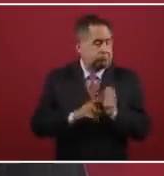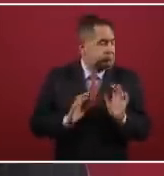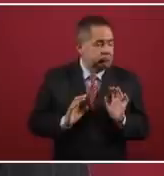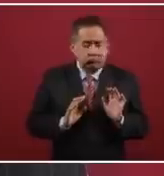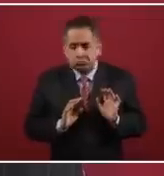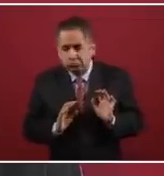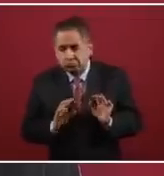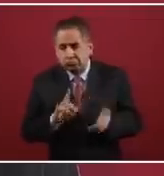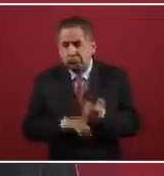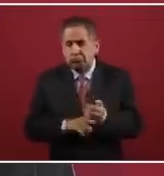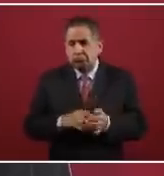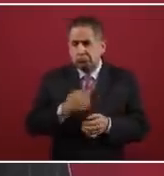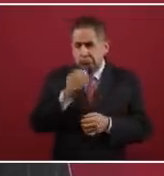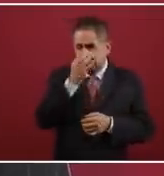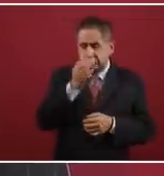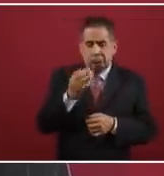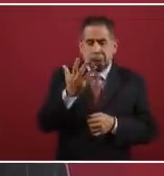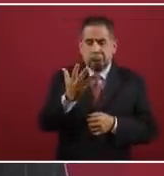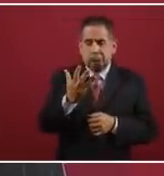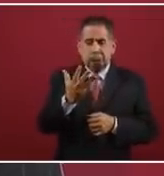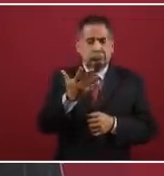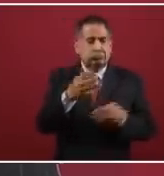mucho